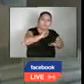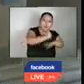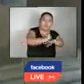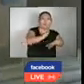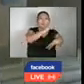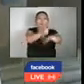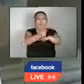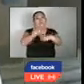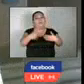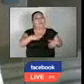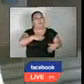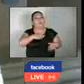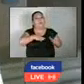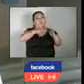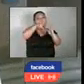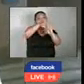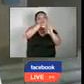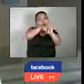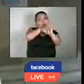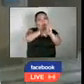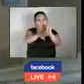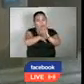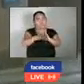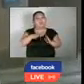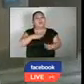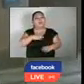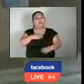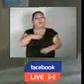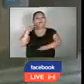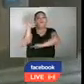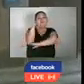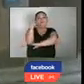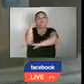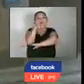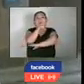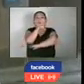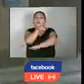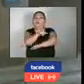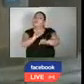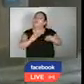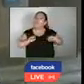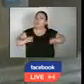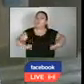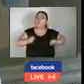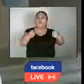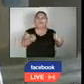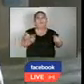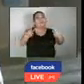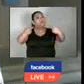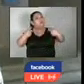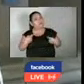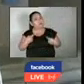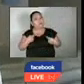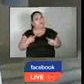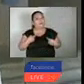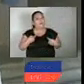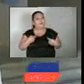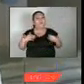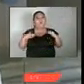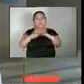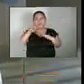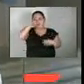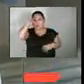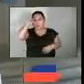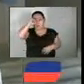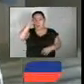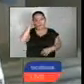hemos encabezado desde esta misión diplomática, y es la que nos va a dar las oportunidades y además los trabajos que aún nos